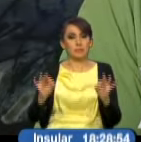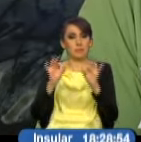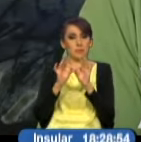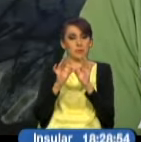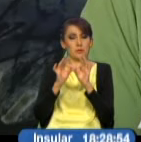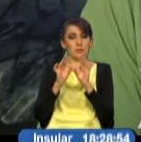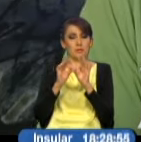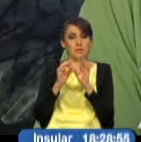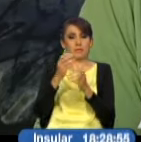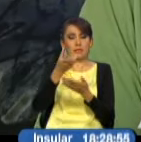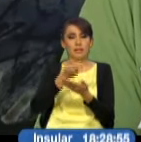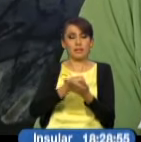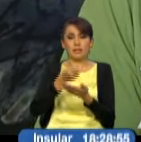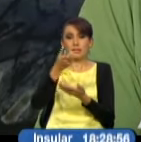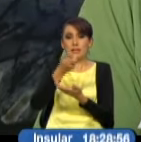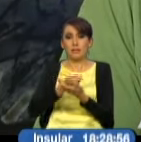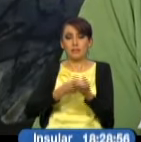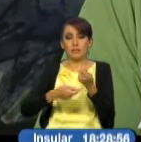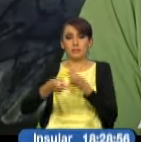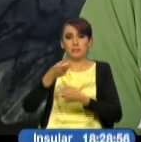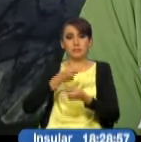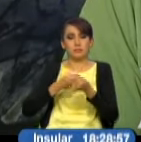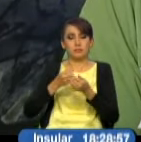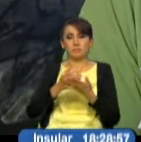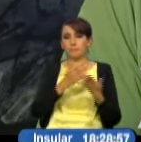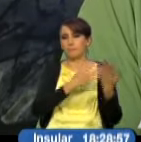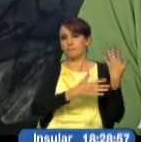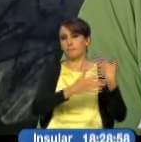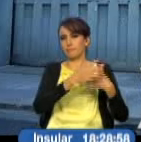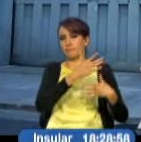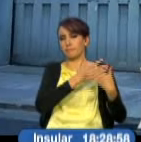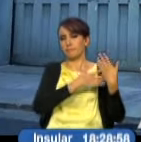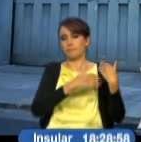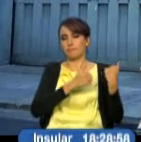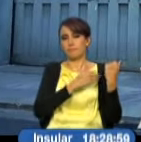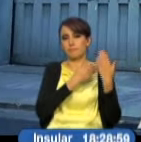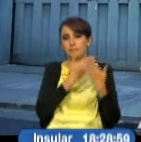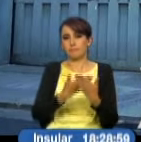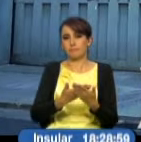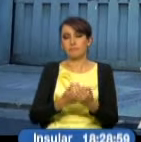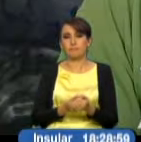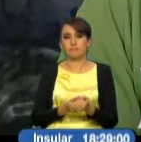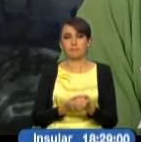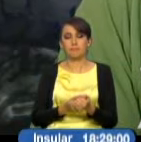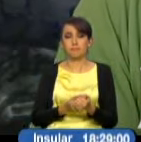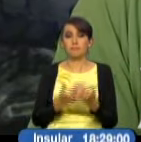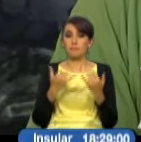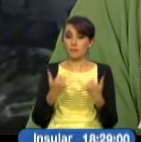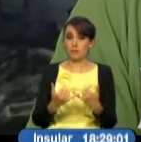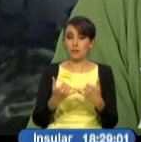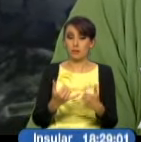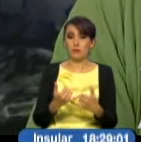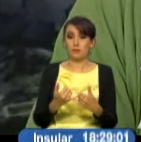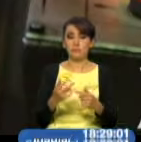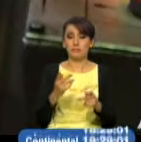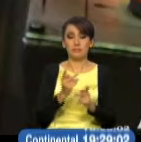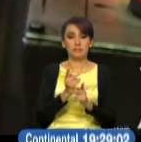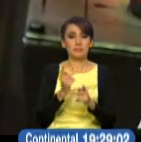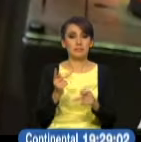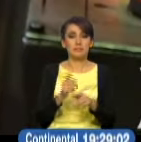del consumo, e incluso viene arrastrando a todas las demás. En este momento estamos en una situación bastante parecida a los